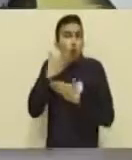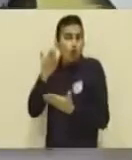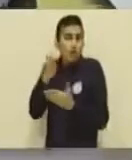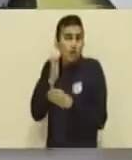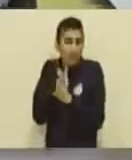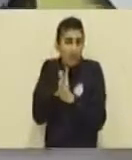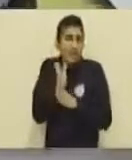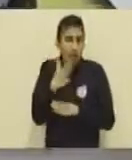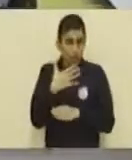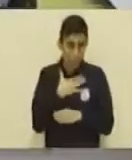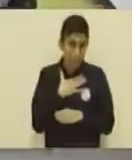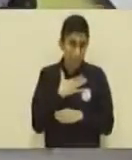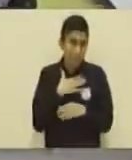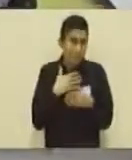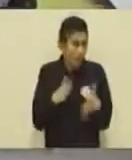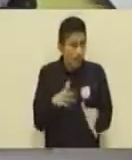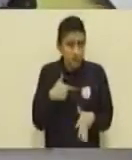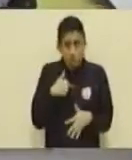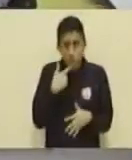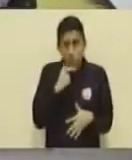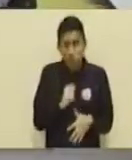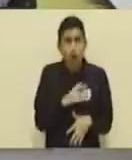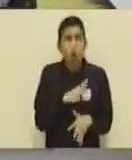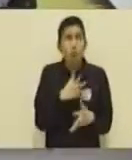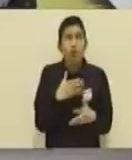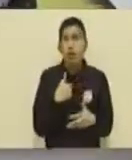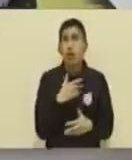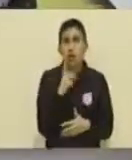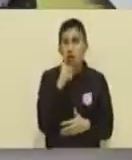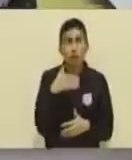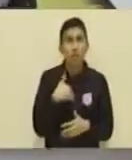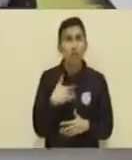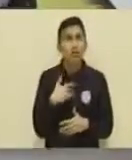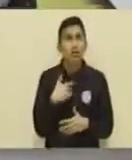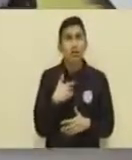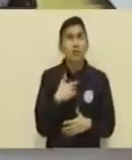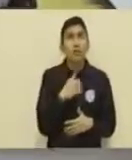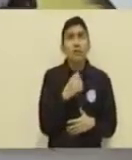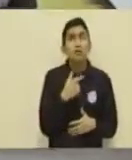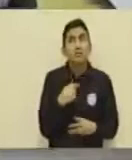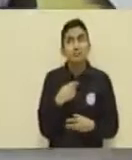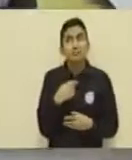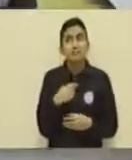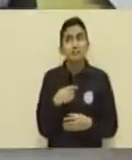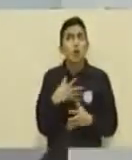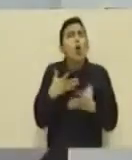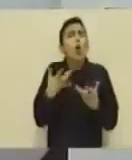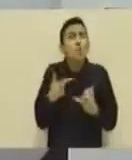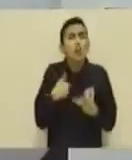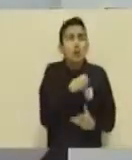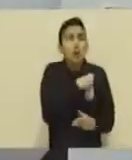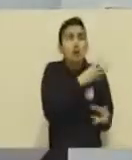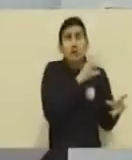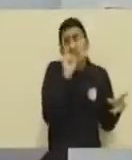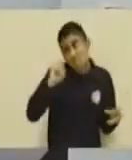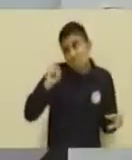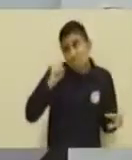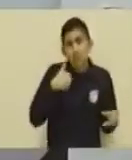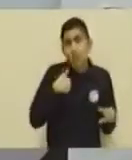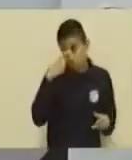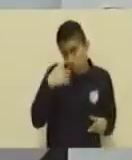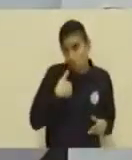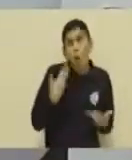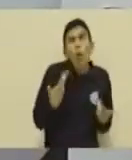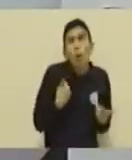esa fidelidad en mí, ¿verdad? Porque no puedo dar aquello que yo no tengo, entonces no puedo querer alcanzar algo si